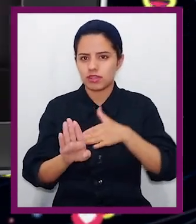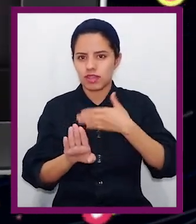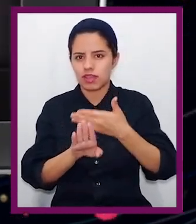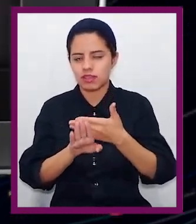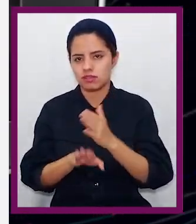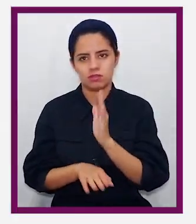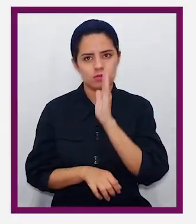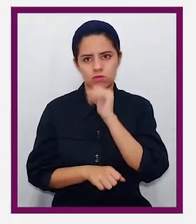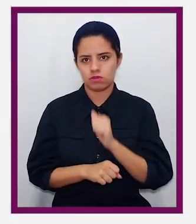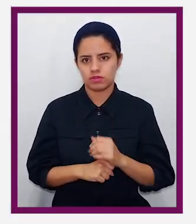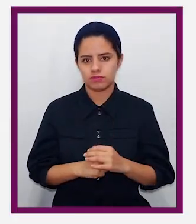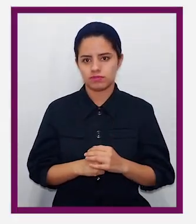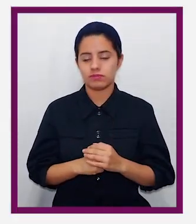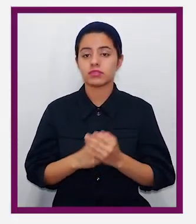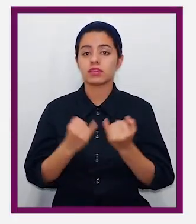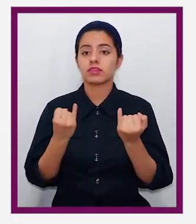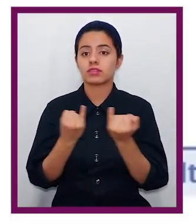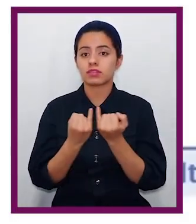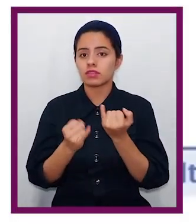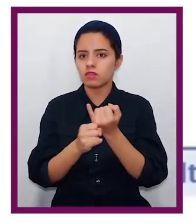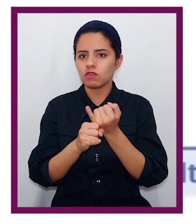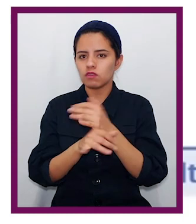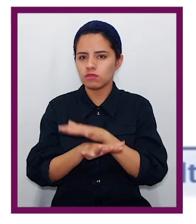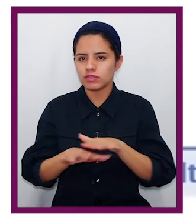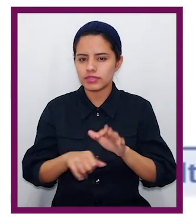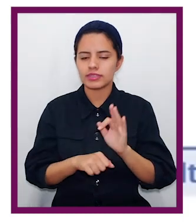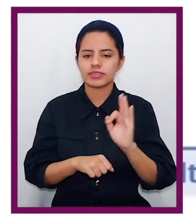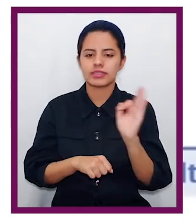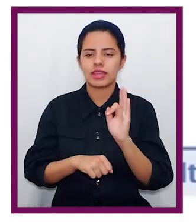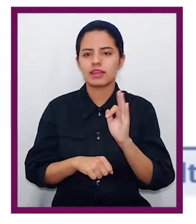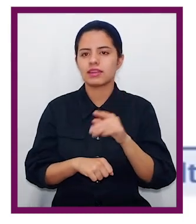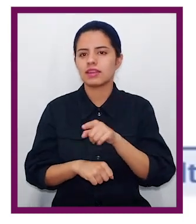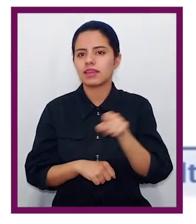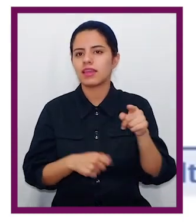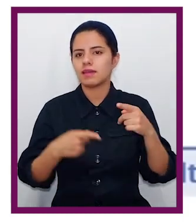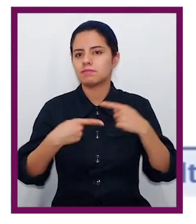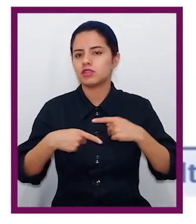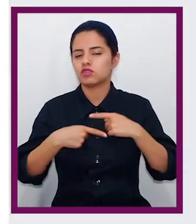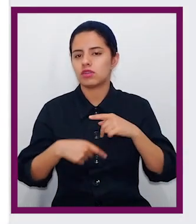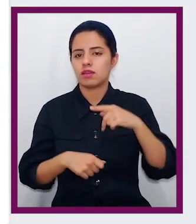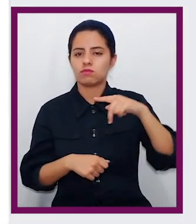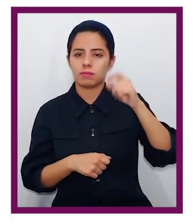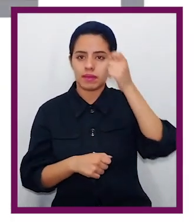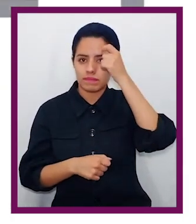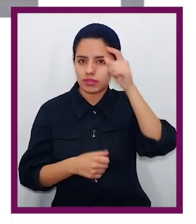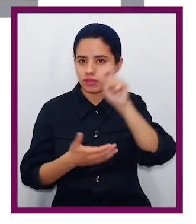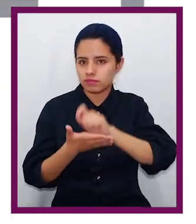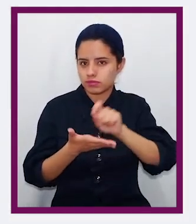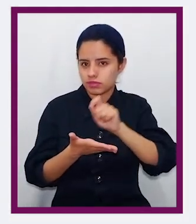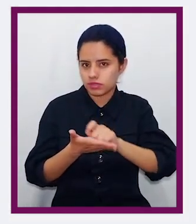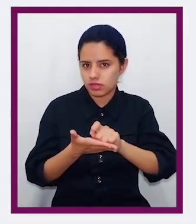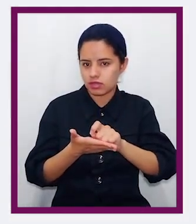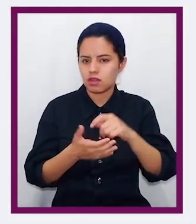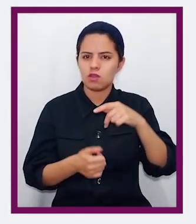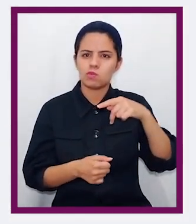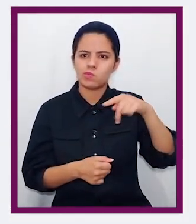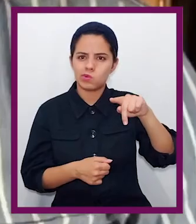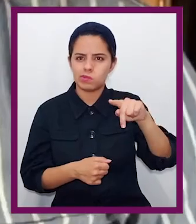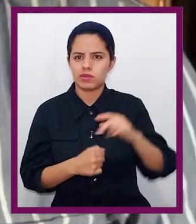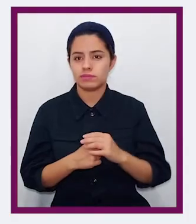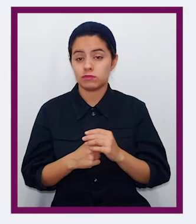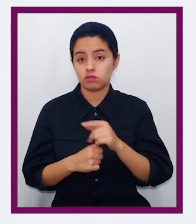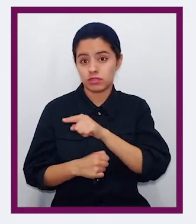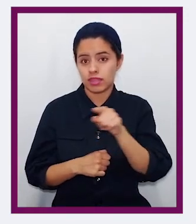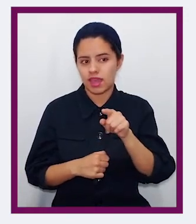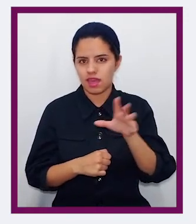fraudulento. Tampoco se puede compartir contenido que infrinja o vulnere los derechos de otras personas, incluidos los derechos de